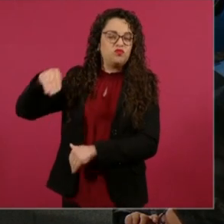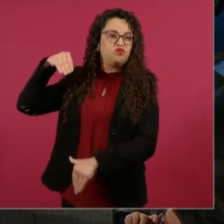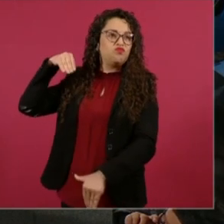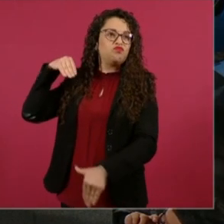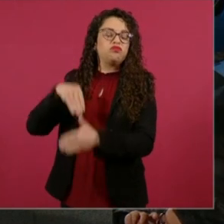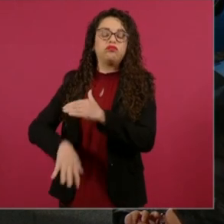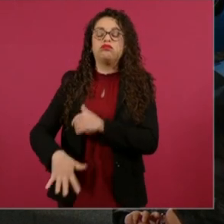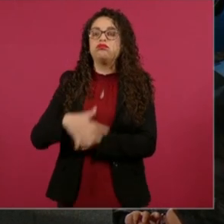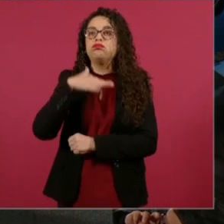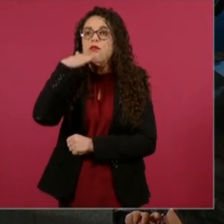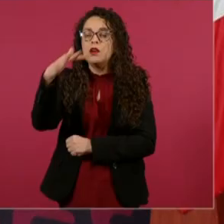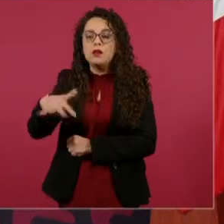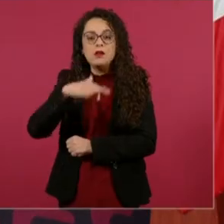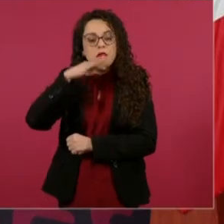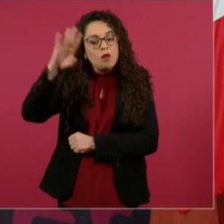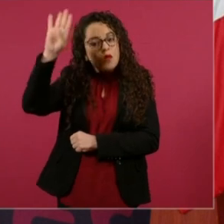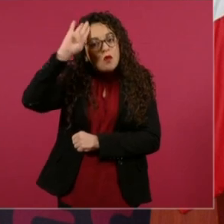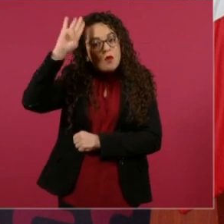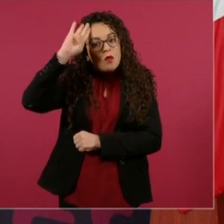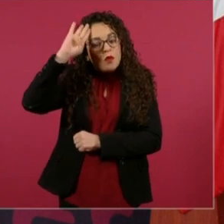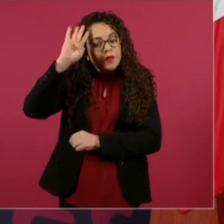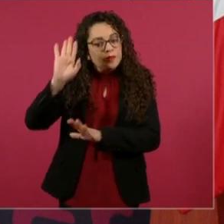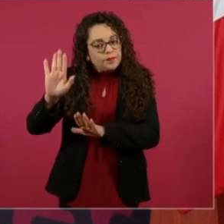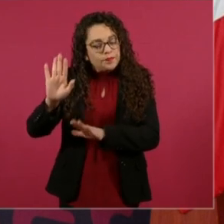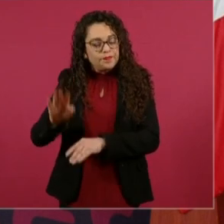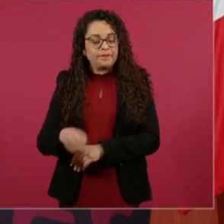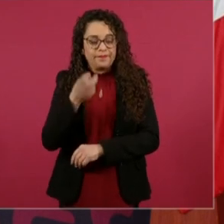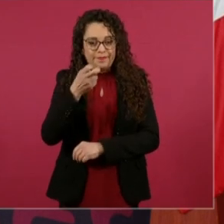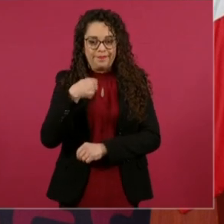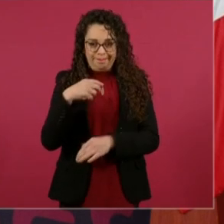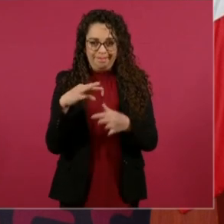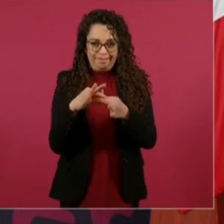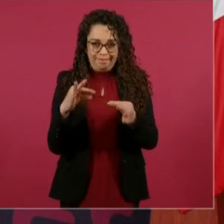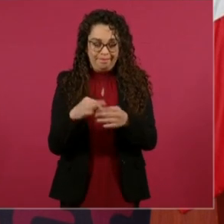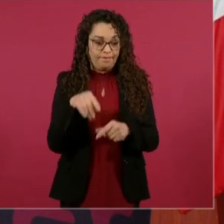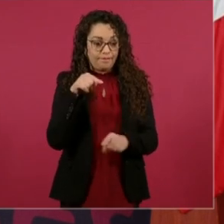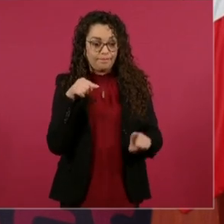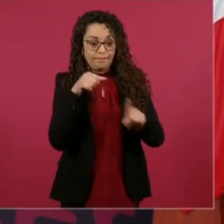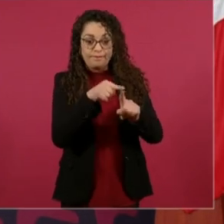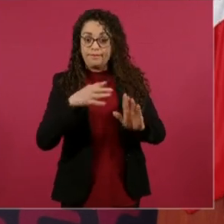con la corrupción. Esa misma obra de